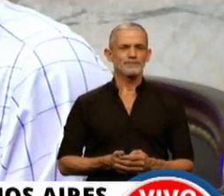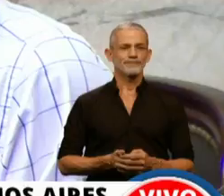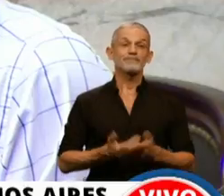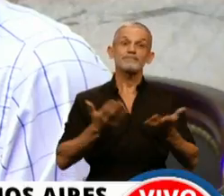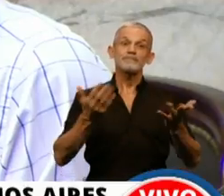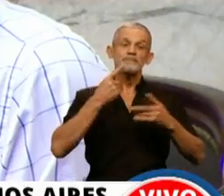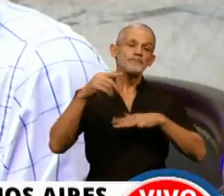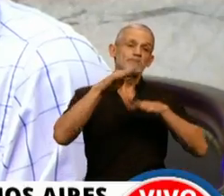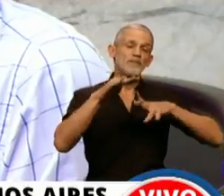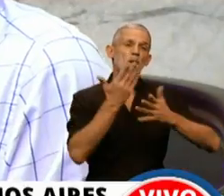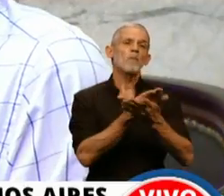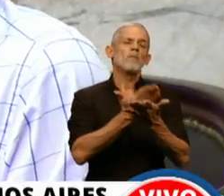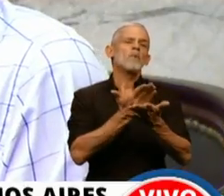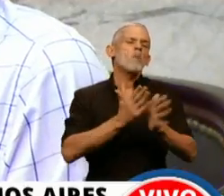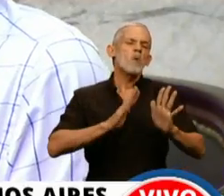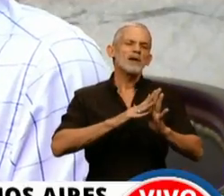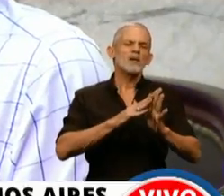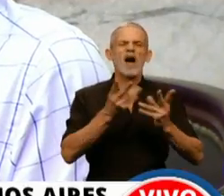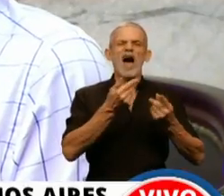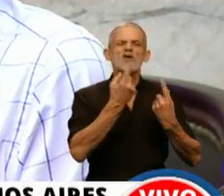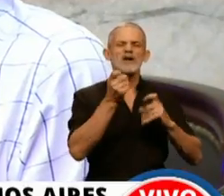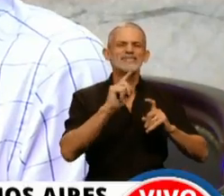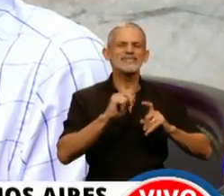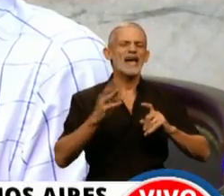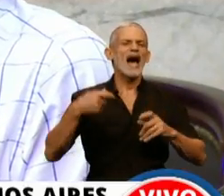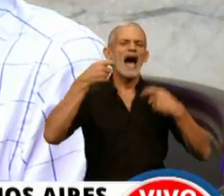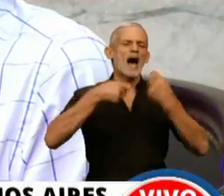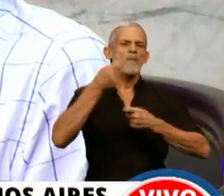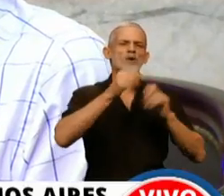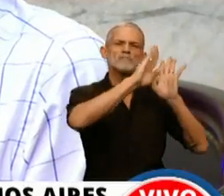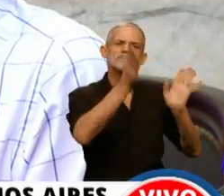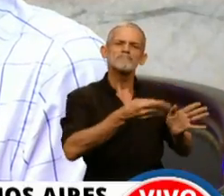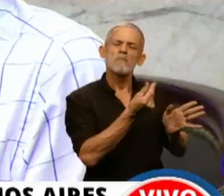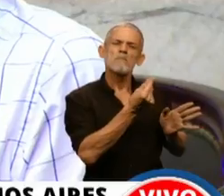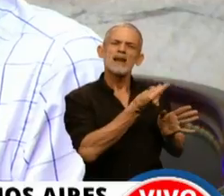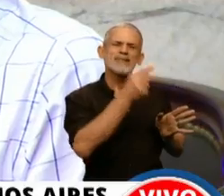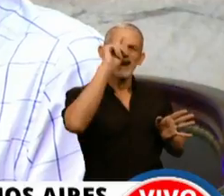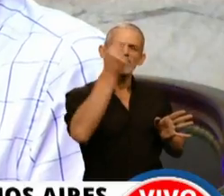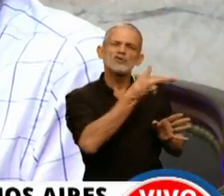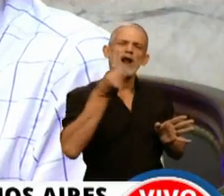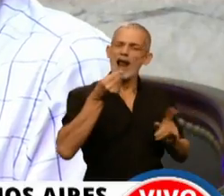dice que la propuesta no requiere para financiar este subsidio de aporte del tesoro nacional